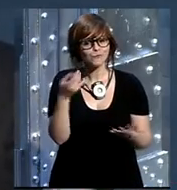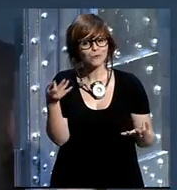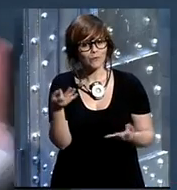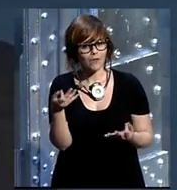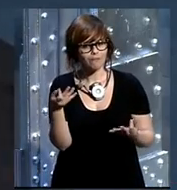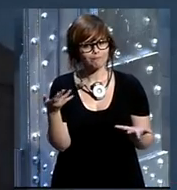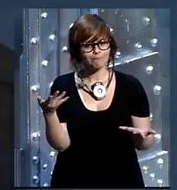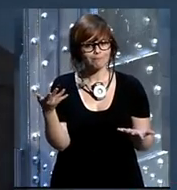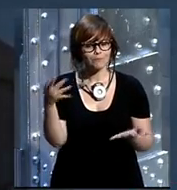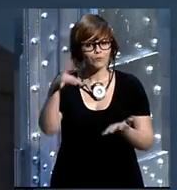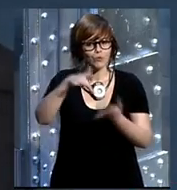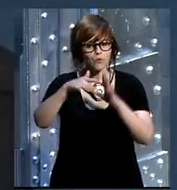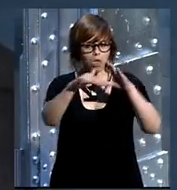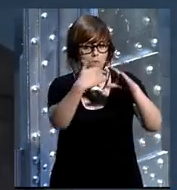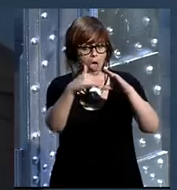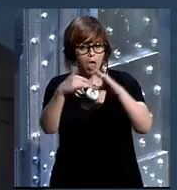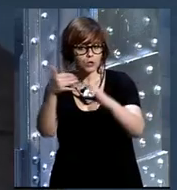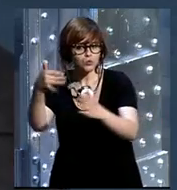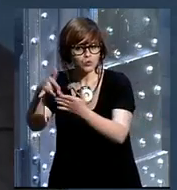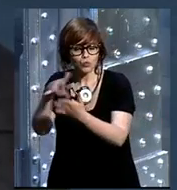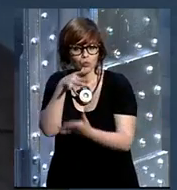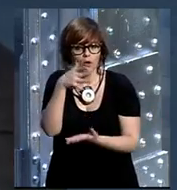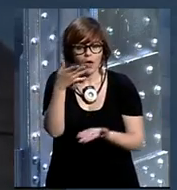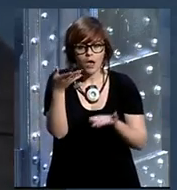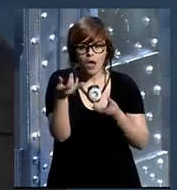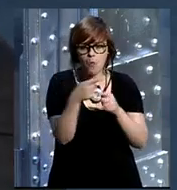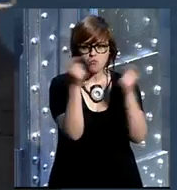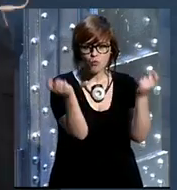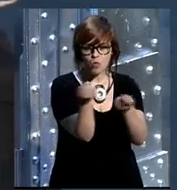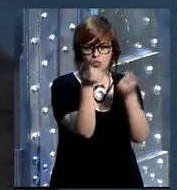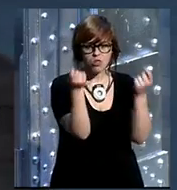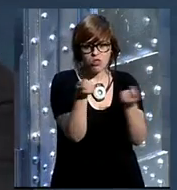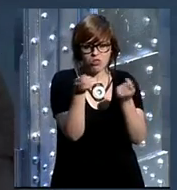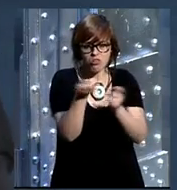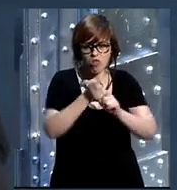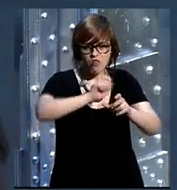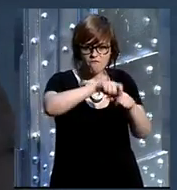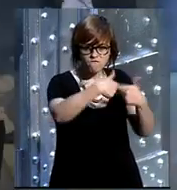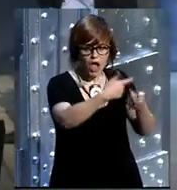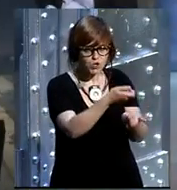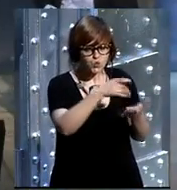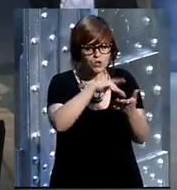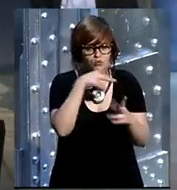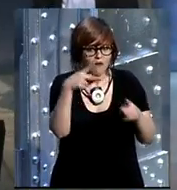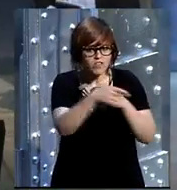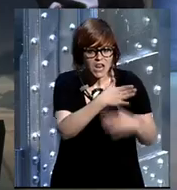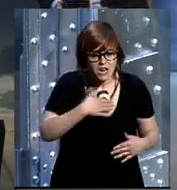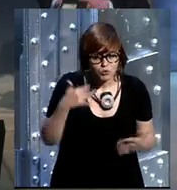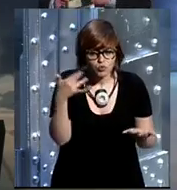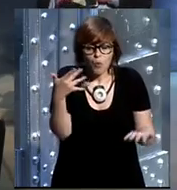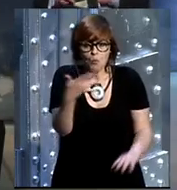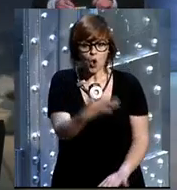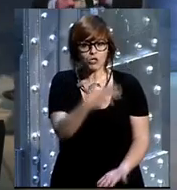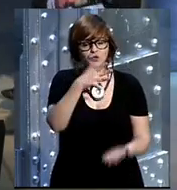gusta recibir correos sin cantidad de publicidad basura. Nos gustan ese tipo de cosas. Así que yo creo que eso es hacia donde